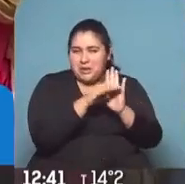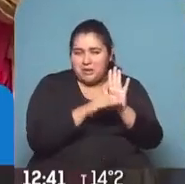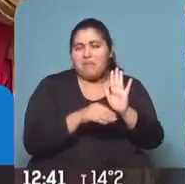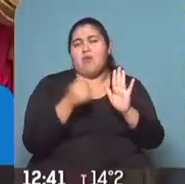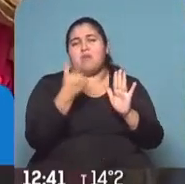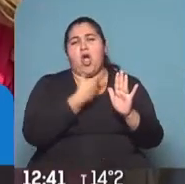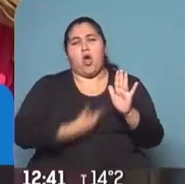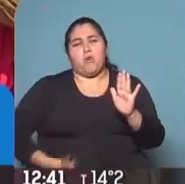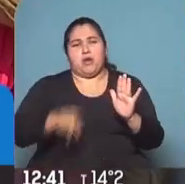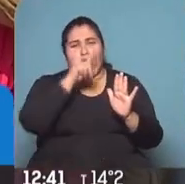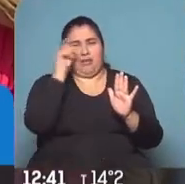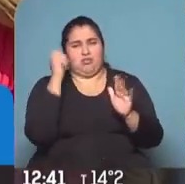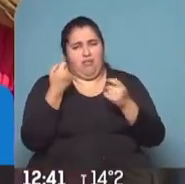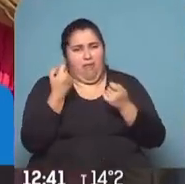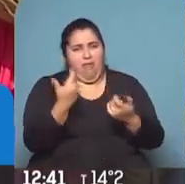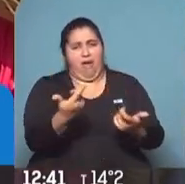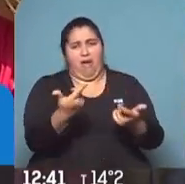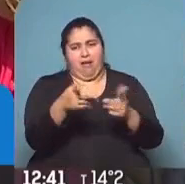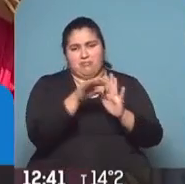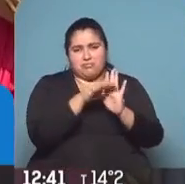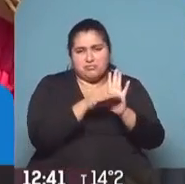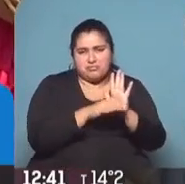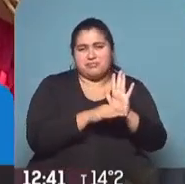nacional ha fijado